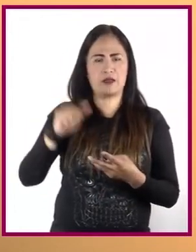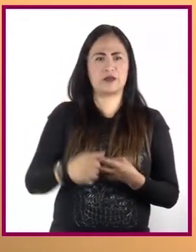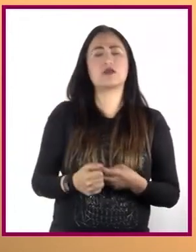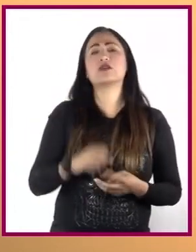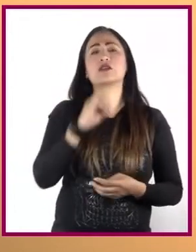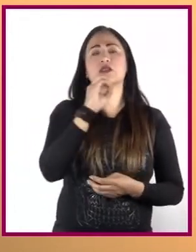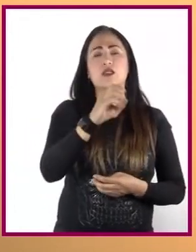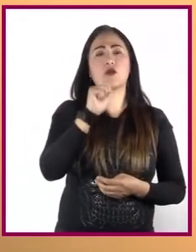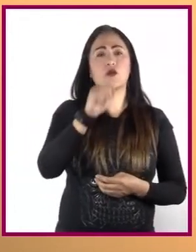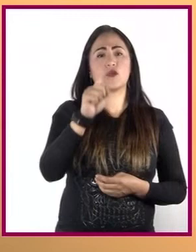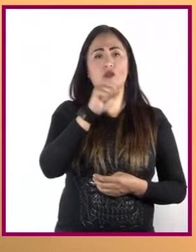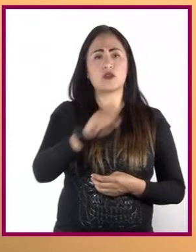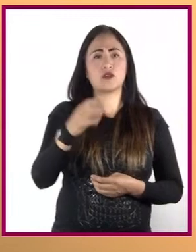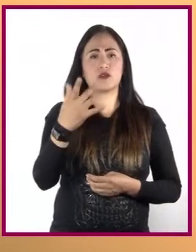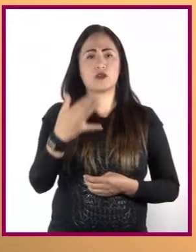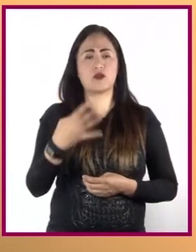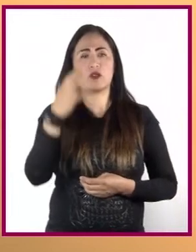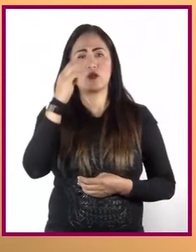0.159 más